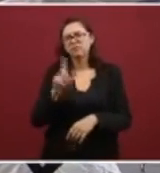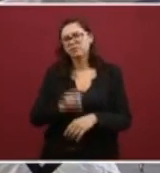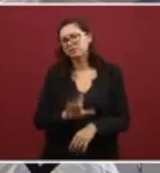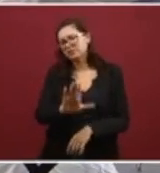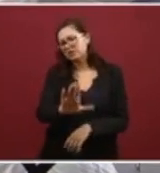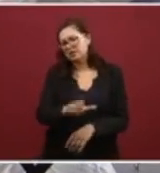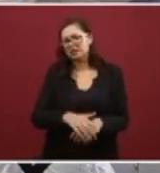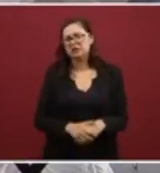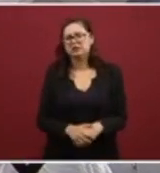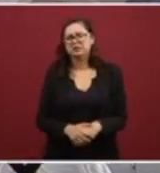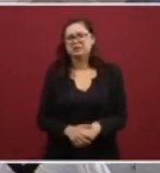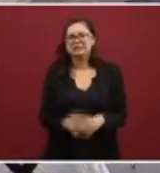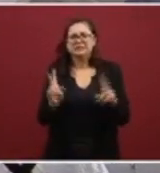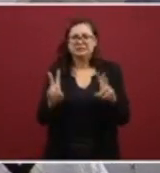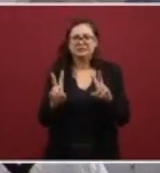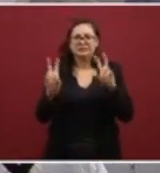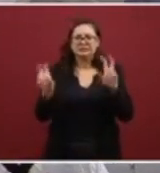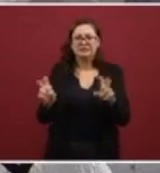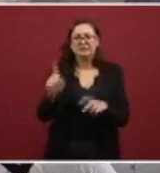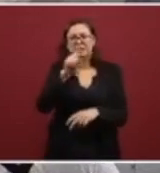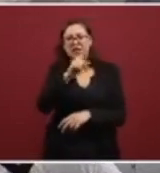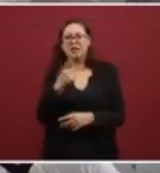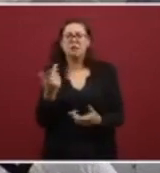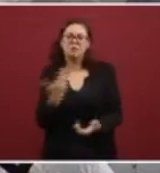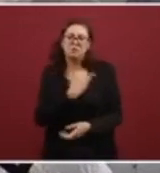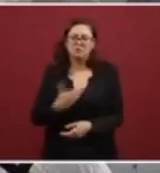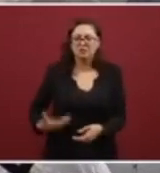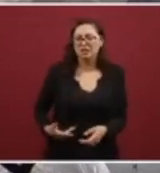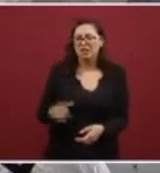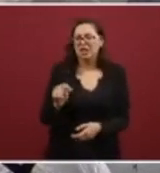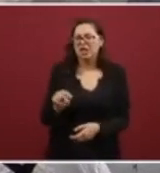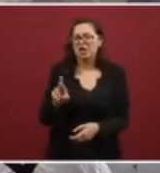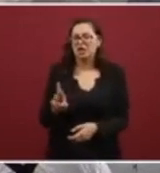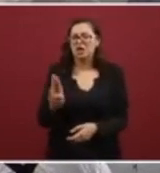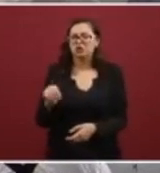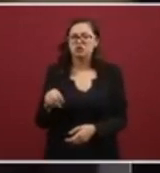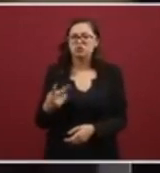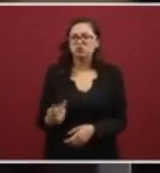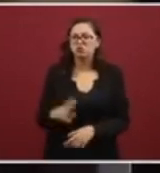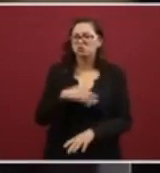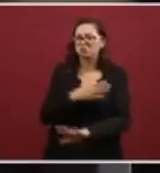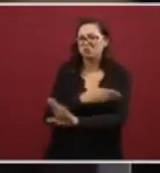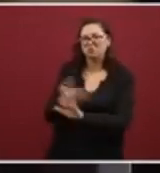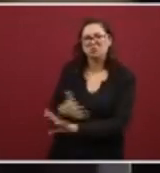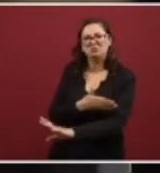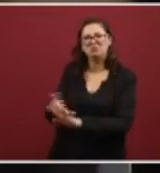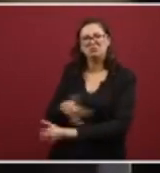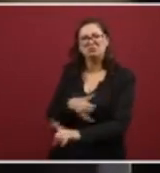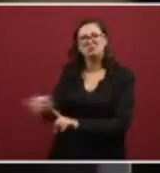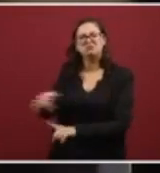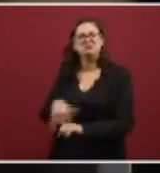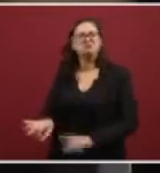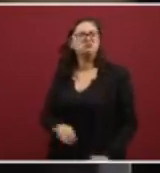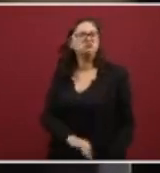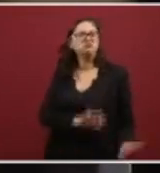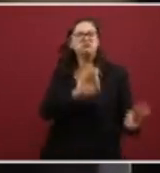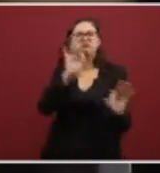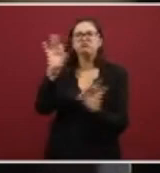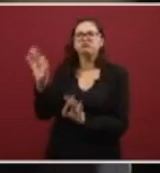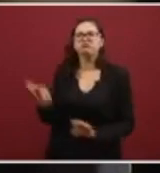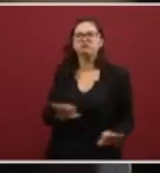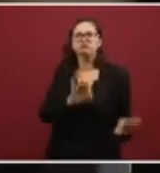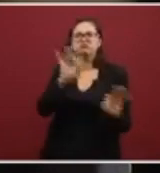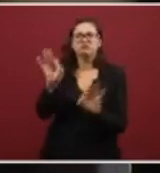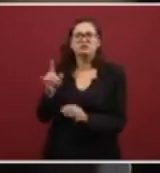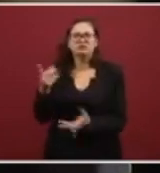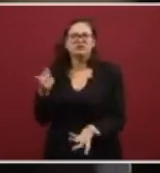esta especie de bullying del presidente Donald Trump a las autoridades mexicanas mostrando este documento que finalmente genera ruido